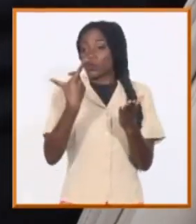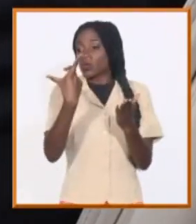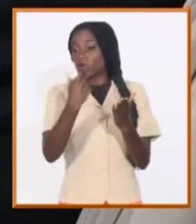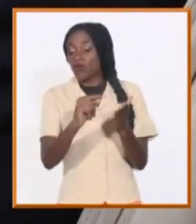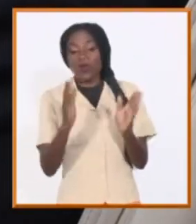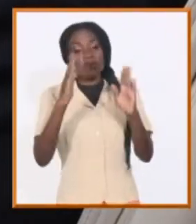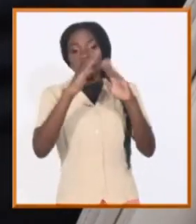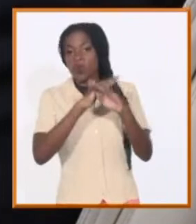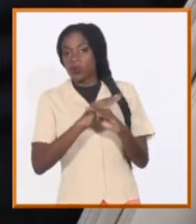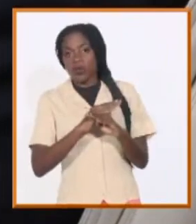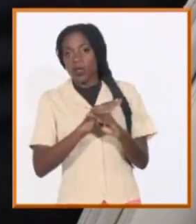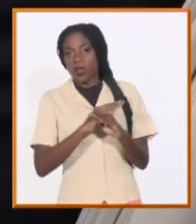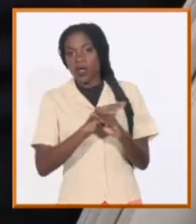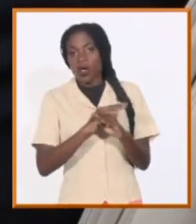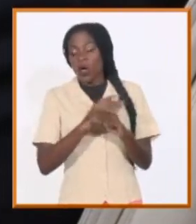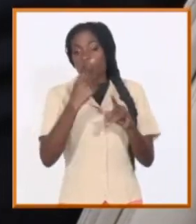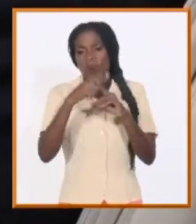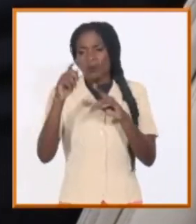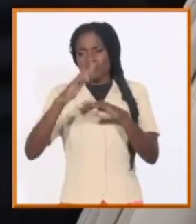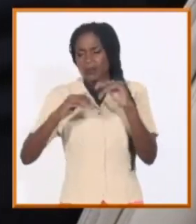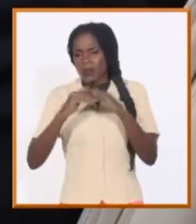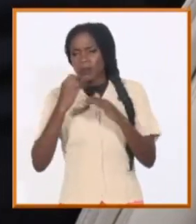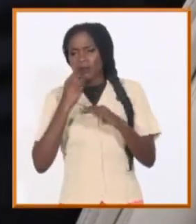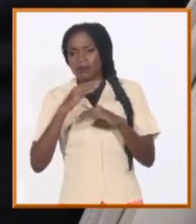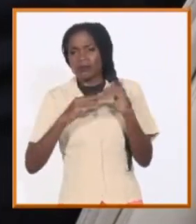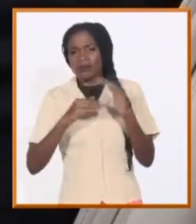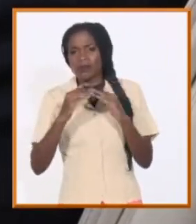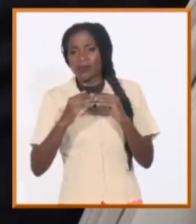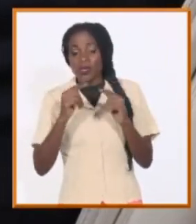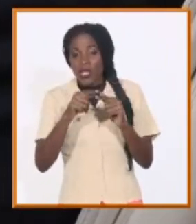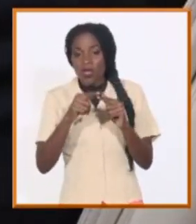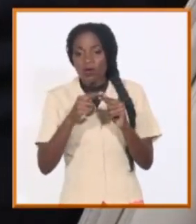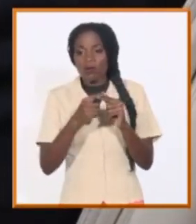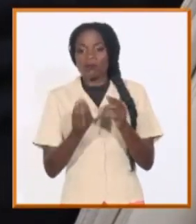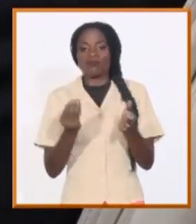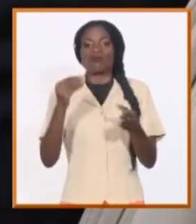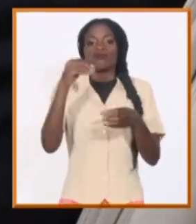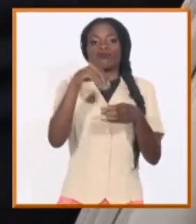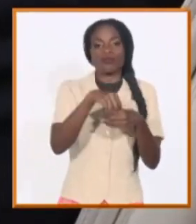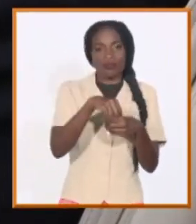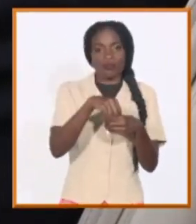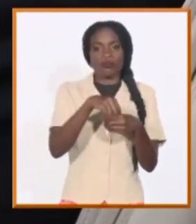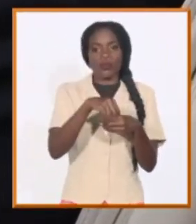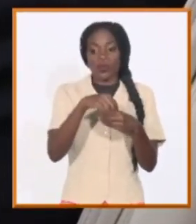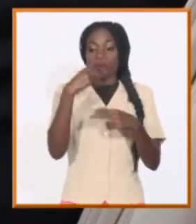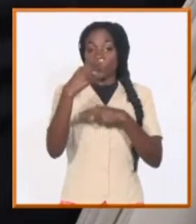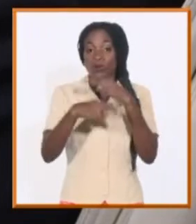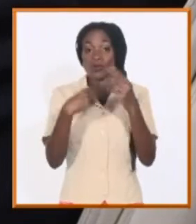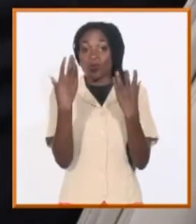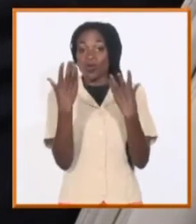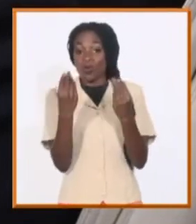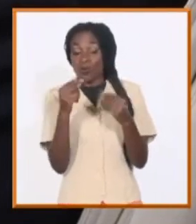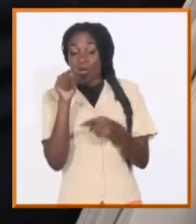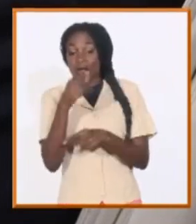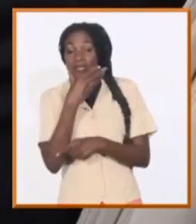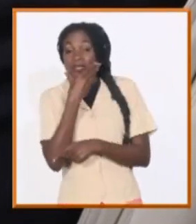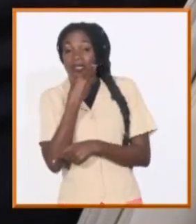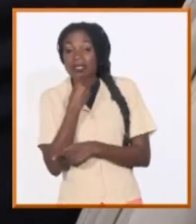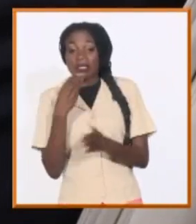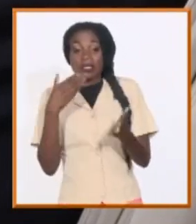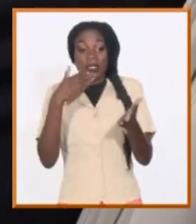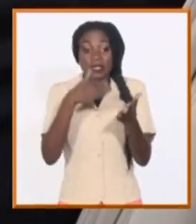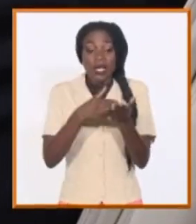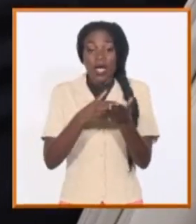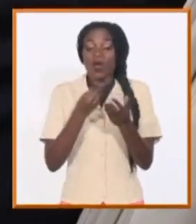están o la causa que haya sido y tuvieron que asumir ese reto. Y muchos de esos jóvenes llegaron